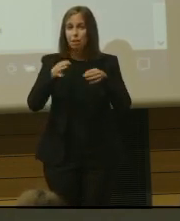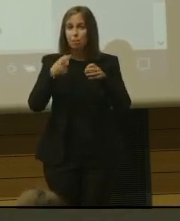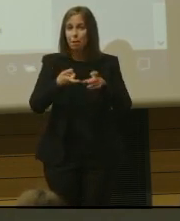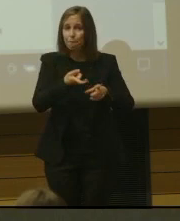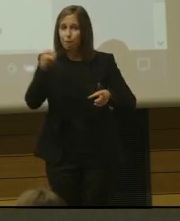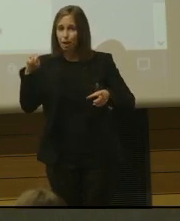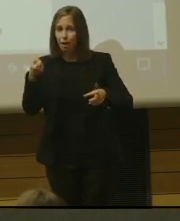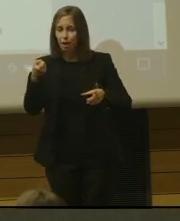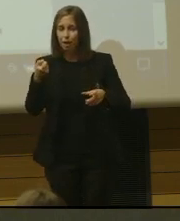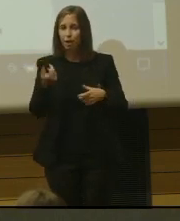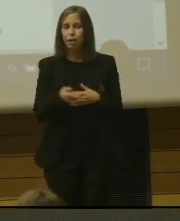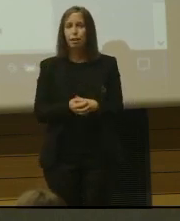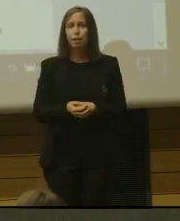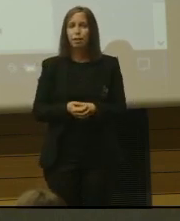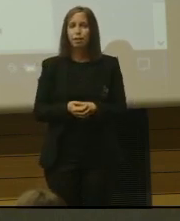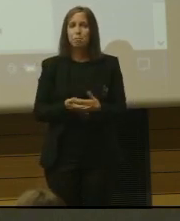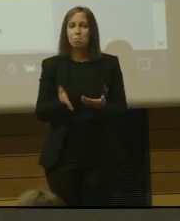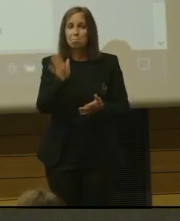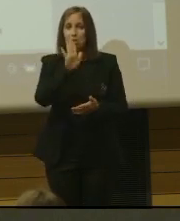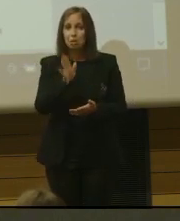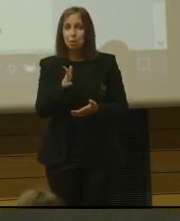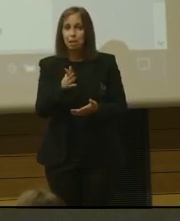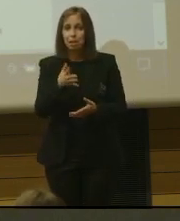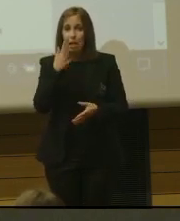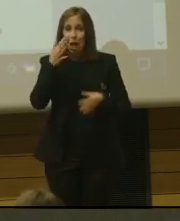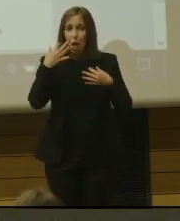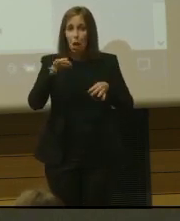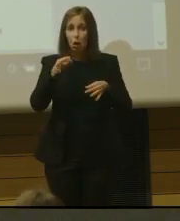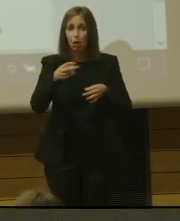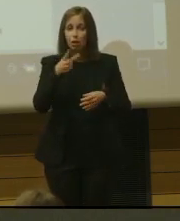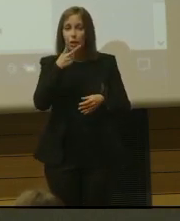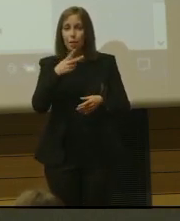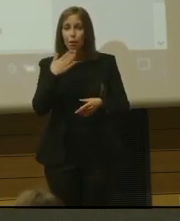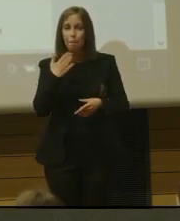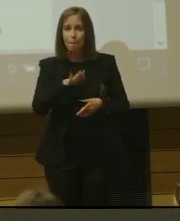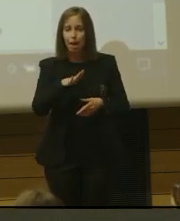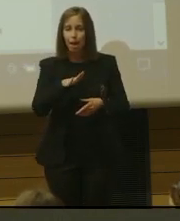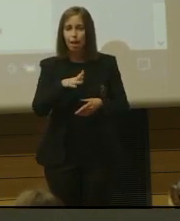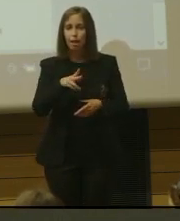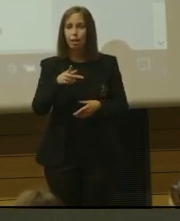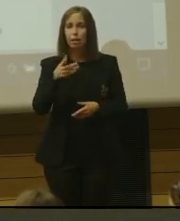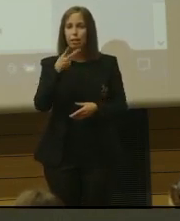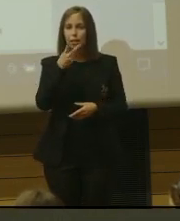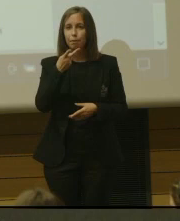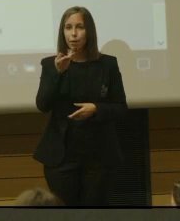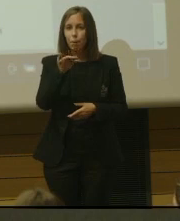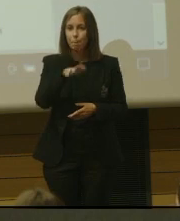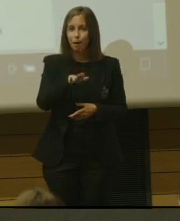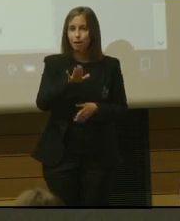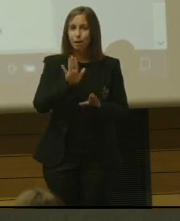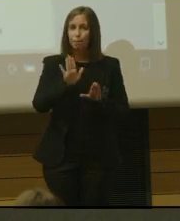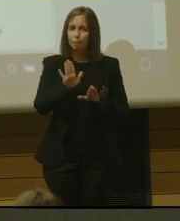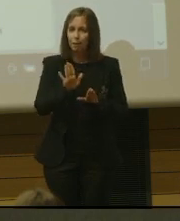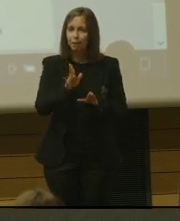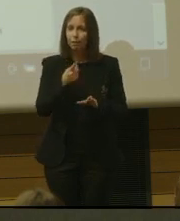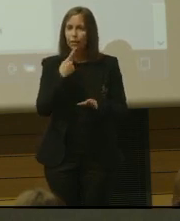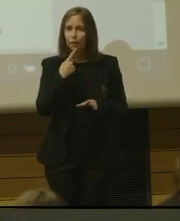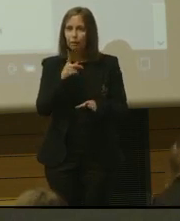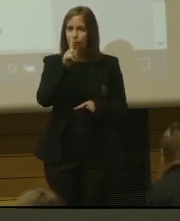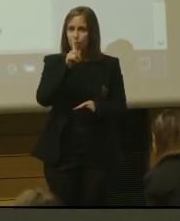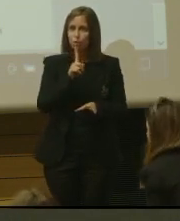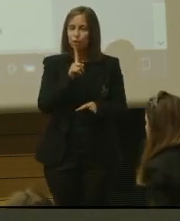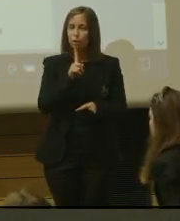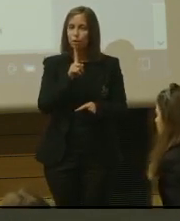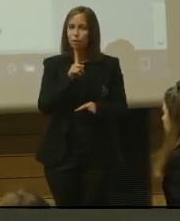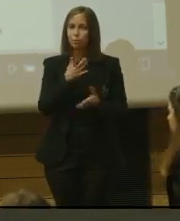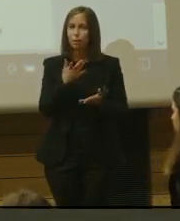parece que es como muy evidente que el tabaco es malo, que el tabaco mata, pero bueno, no sé si hago bien en decirlo, pero algunos